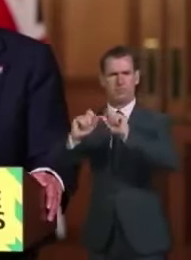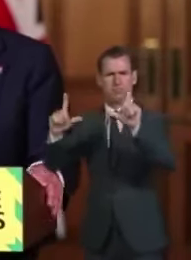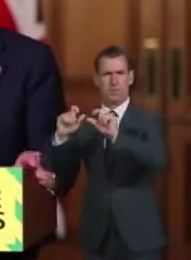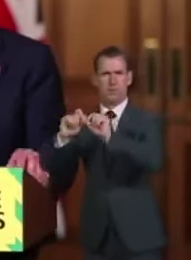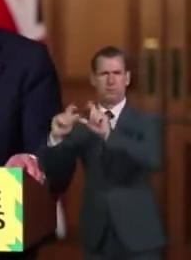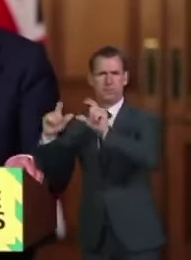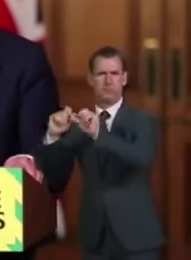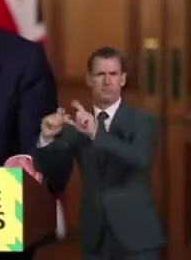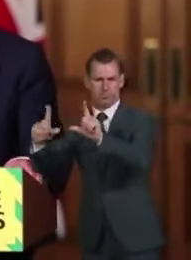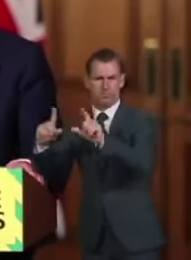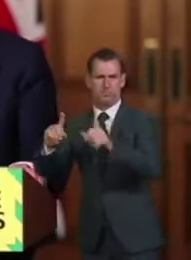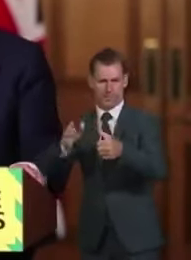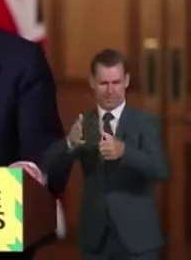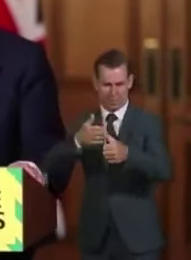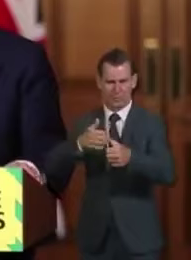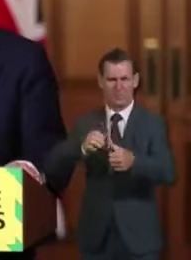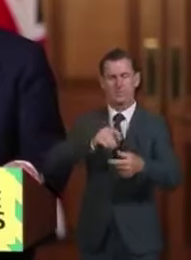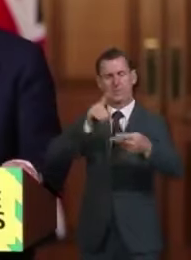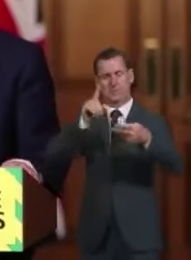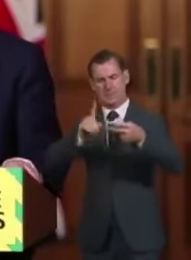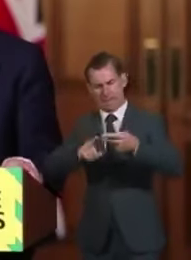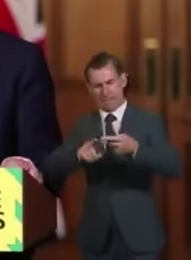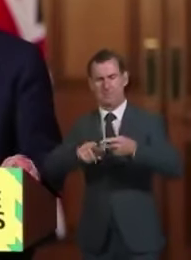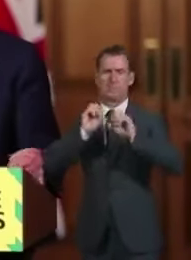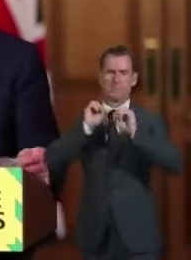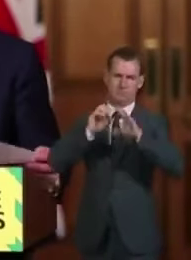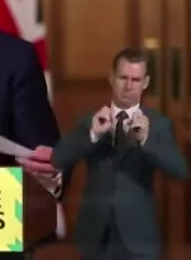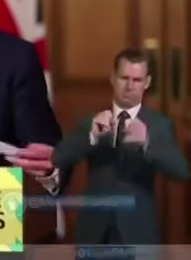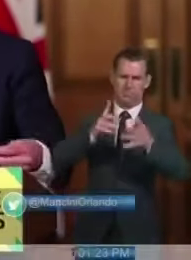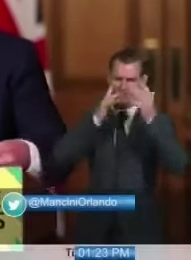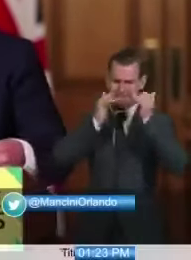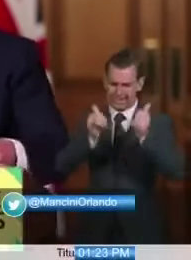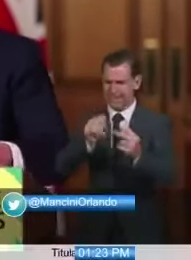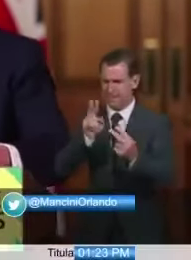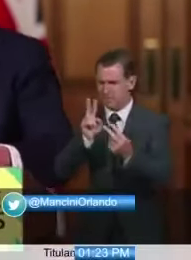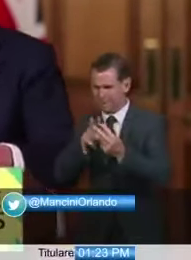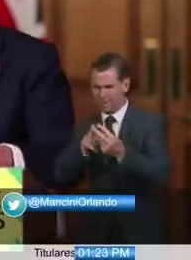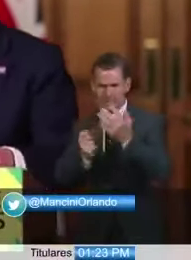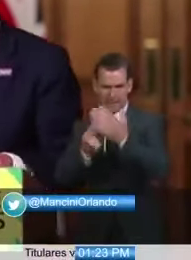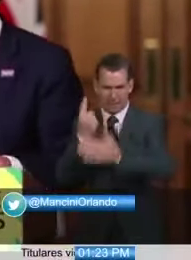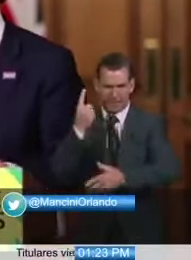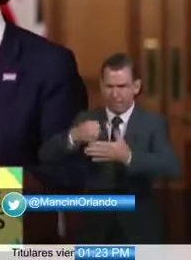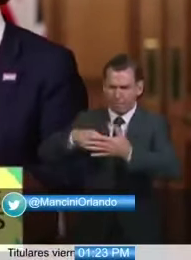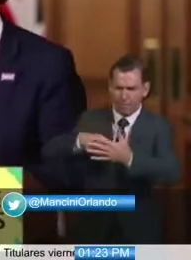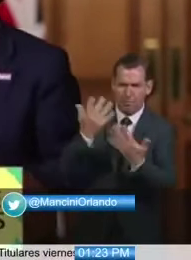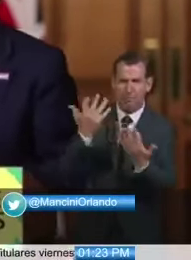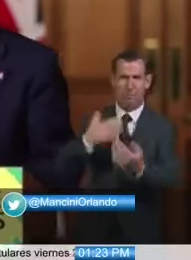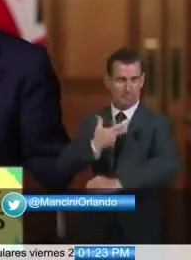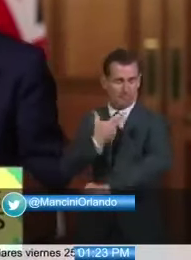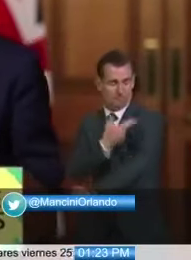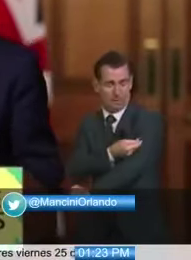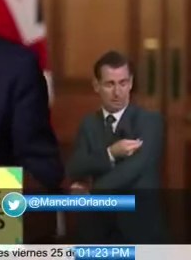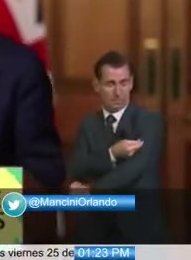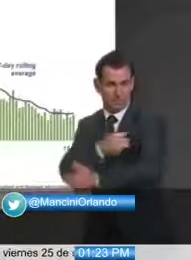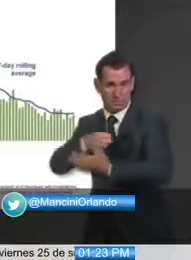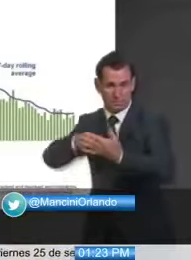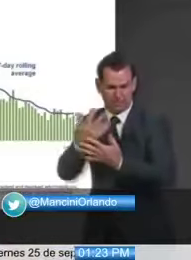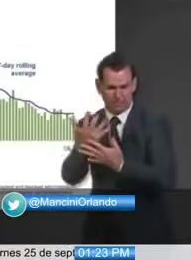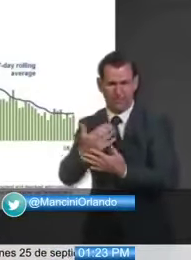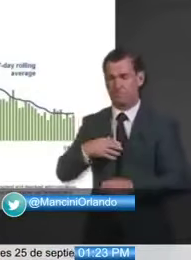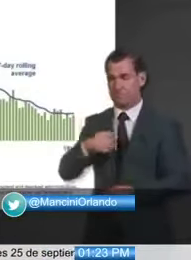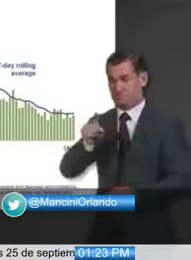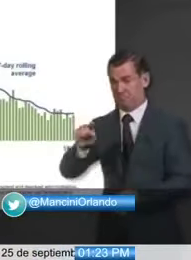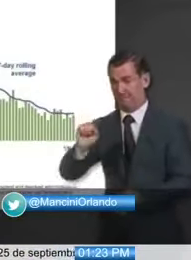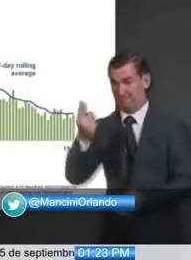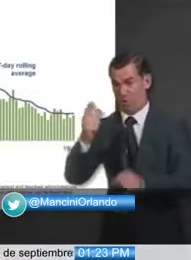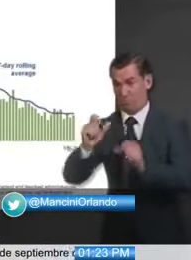coronavirus seguimiento y localización ya está disponible para descargar y permite a las personas escanear códigos qr cuando ingresen a un